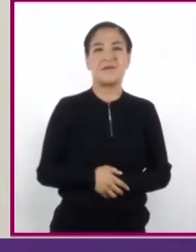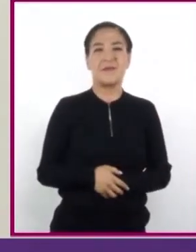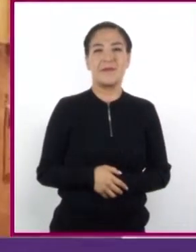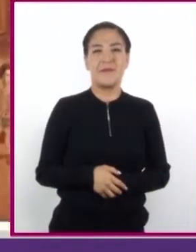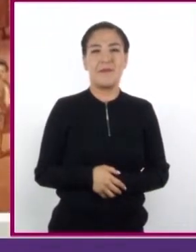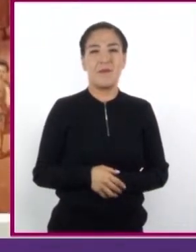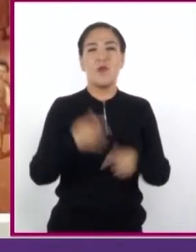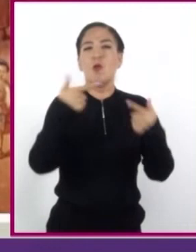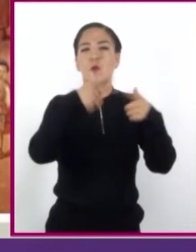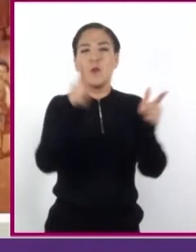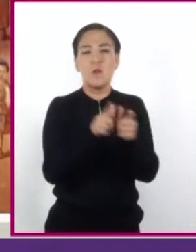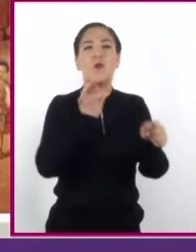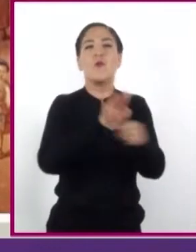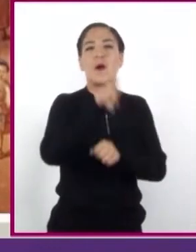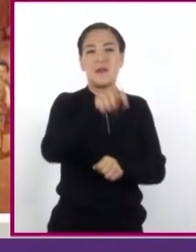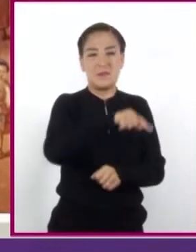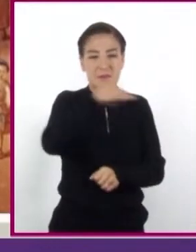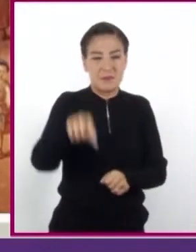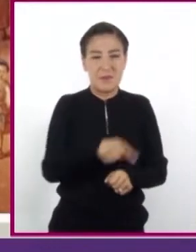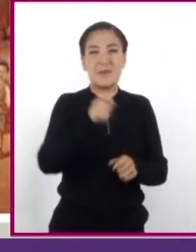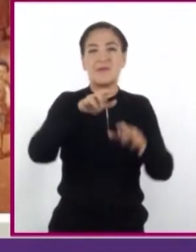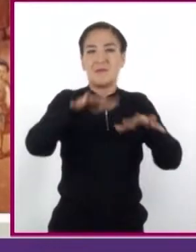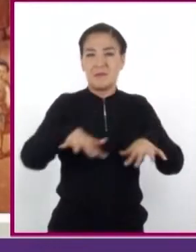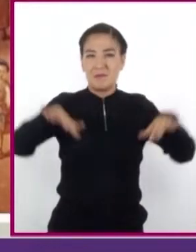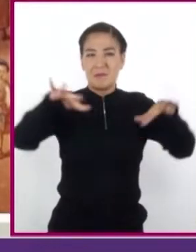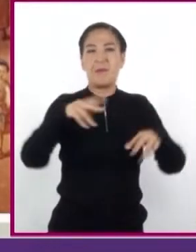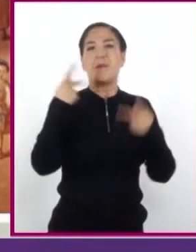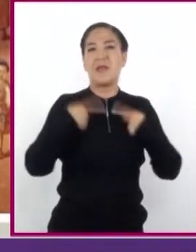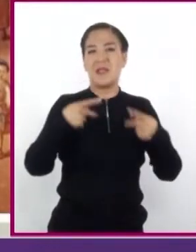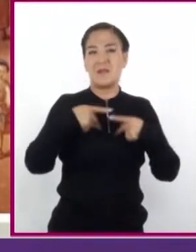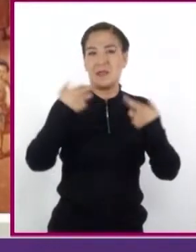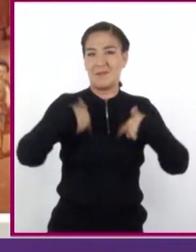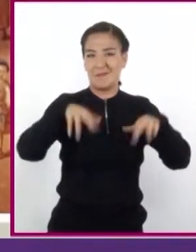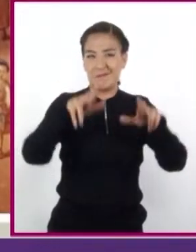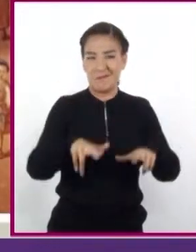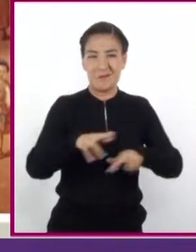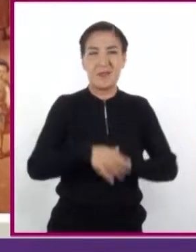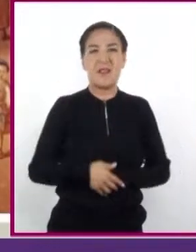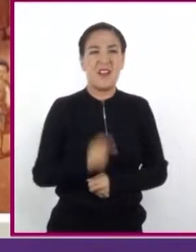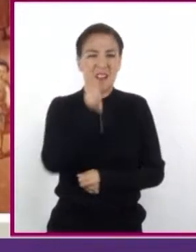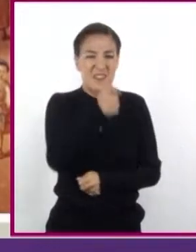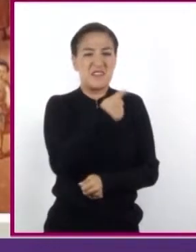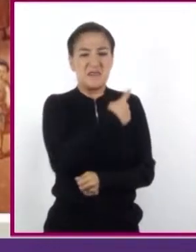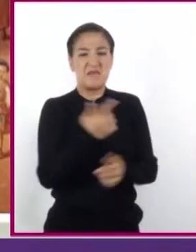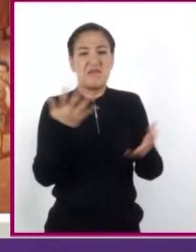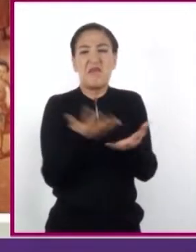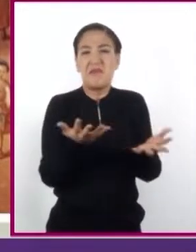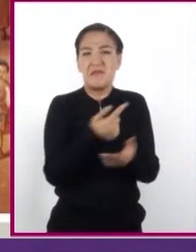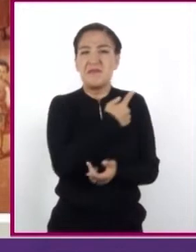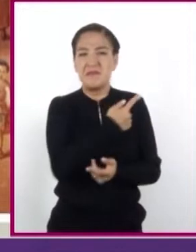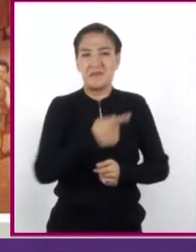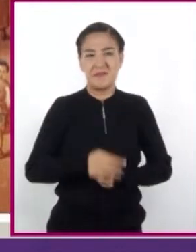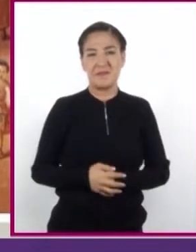¿Qué grupo de la sociedad está representado? ¿Qué acto se estará llevando a cabo?